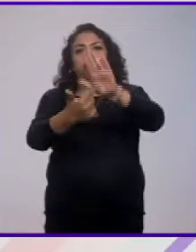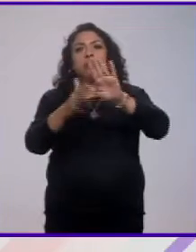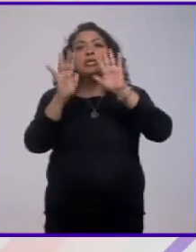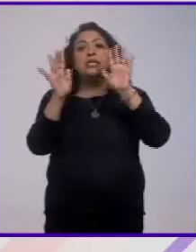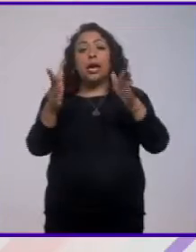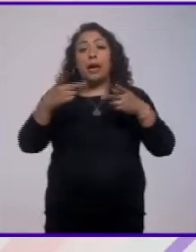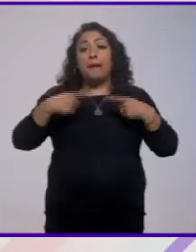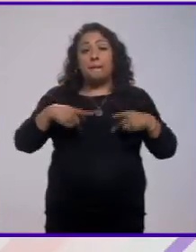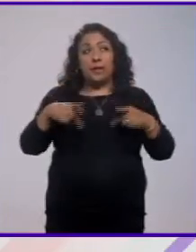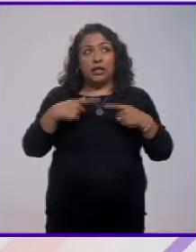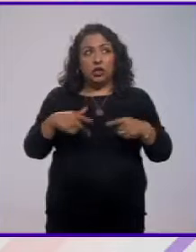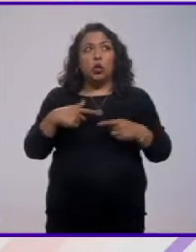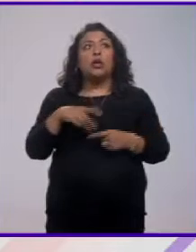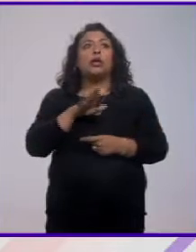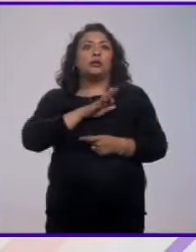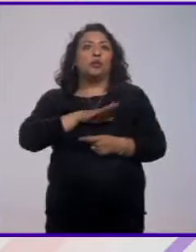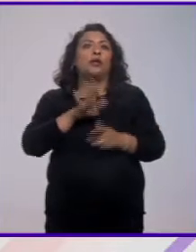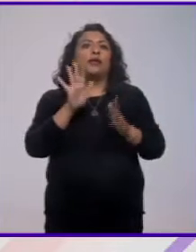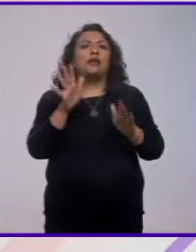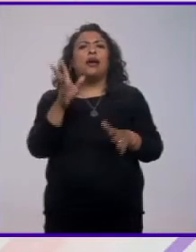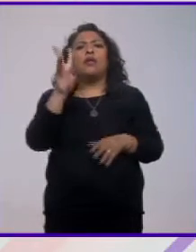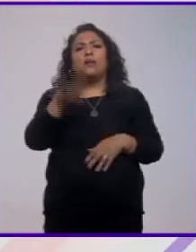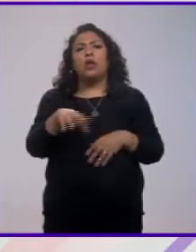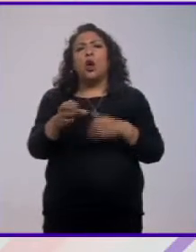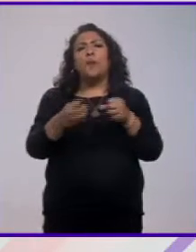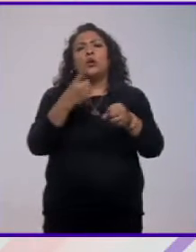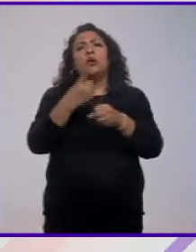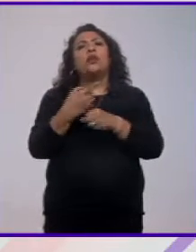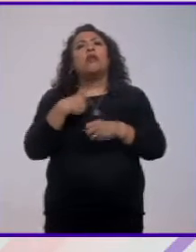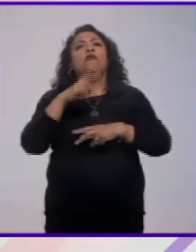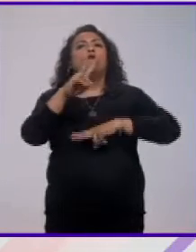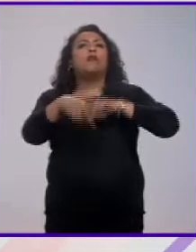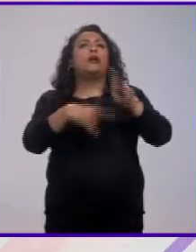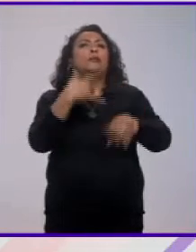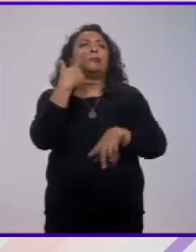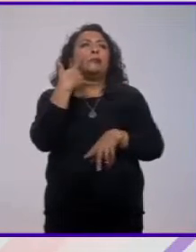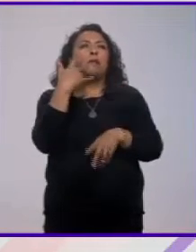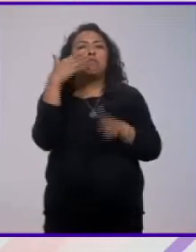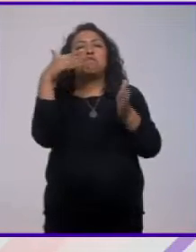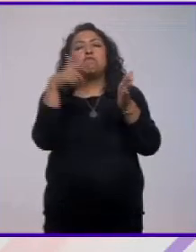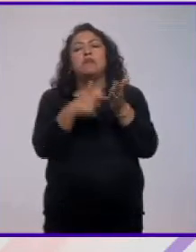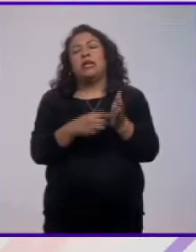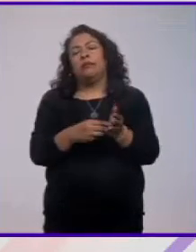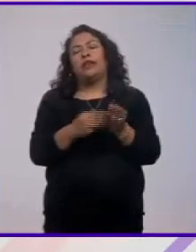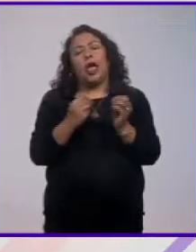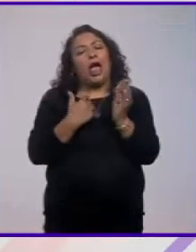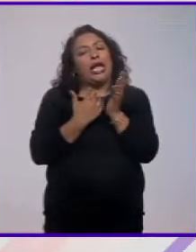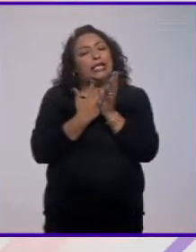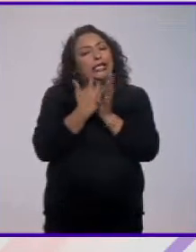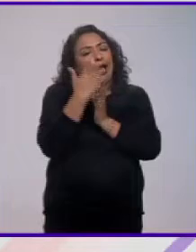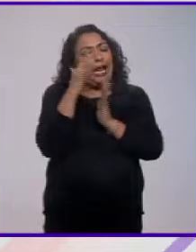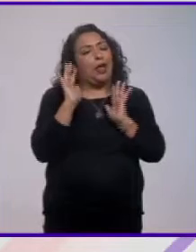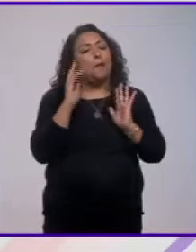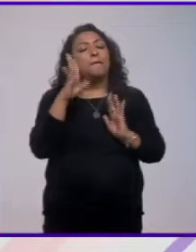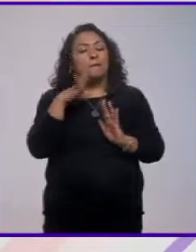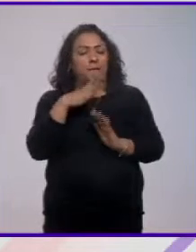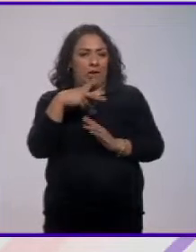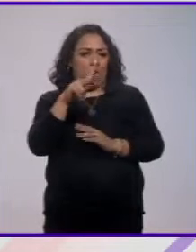nuestro público va a tener miles de oportunidades de ver la película, exageré un poco con lo de miles, pero va a tener oportunidades,